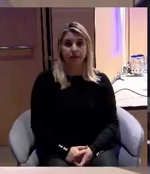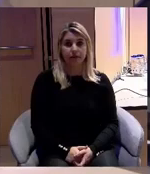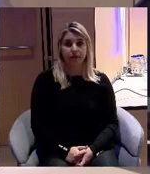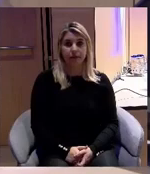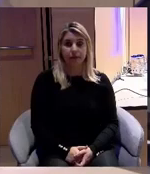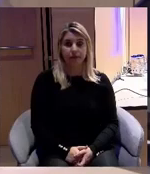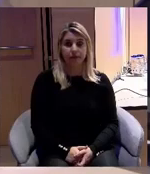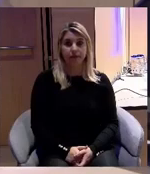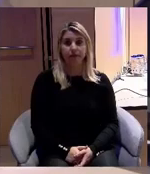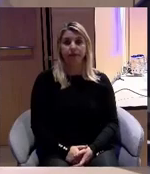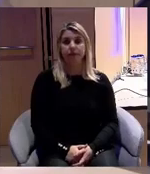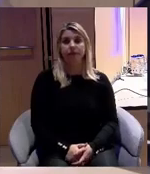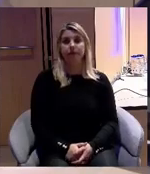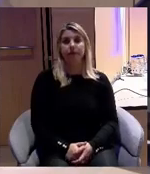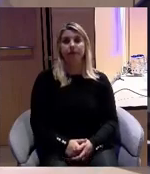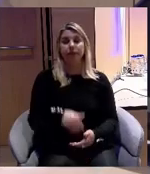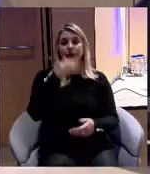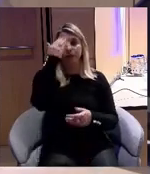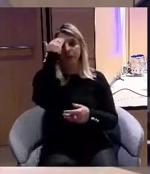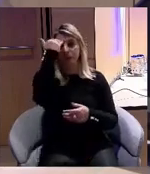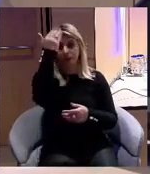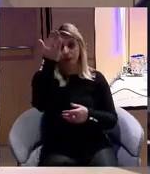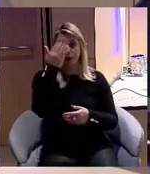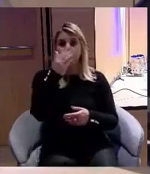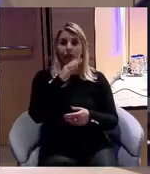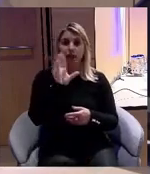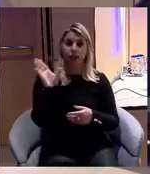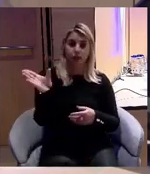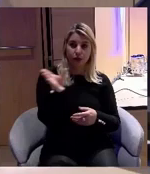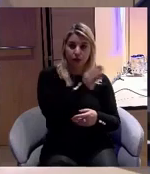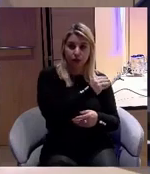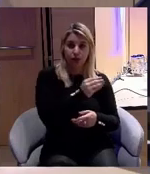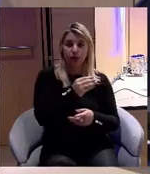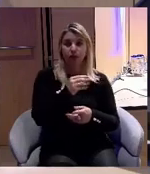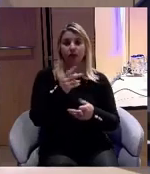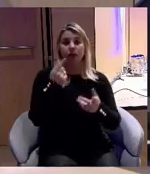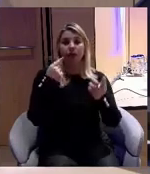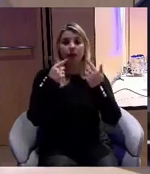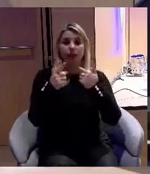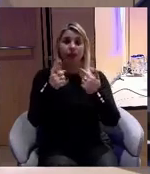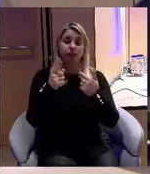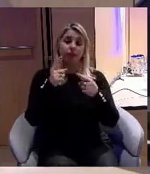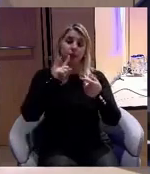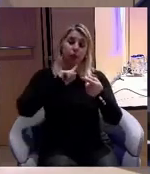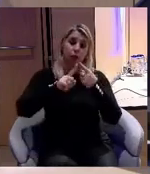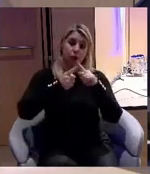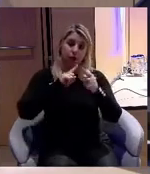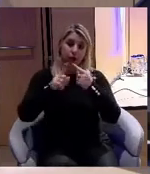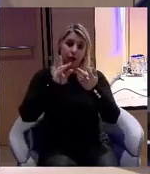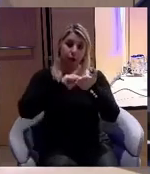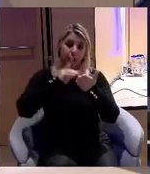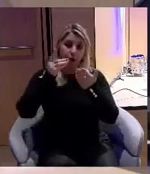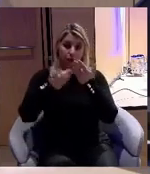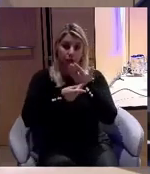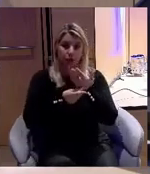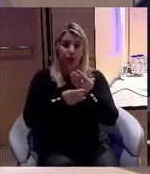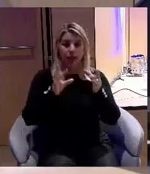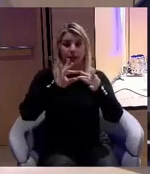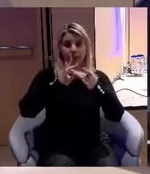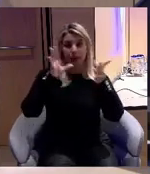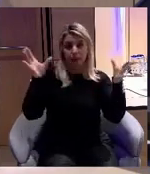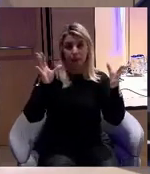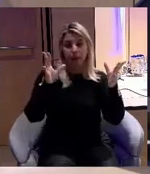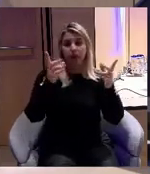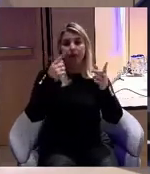bueno hola todos y todas Mi nombre es Valeria liani Yo soy la coordinadora de proyectos de democracia en